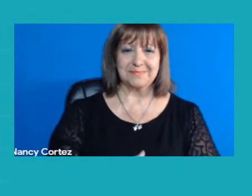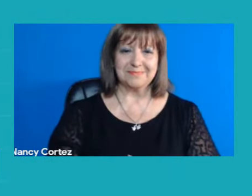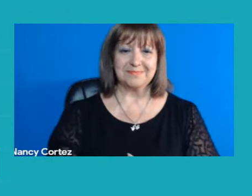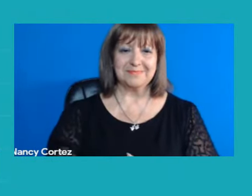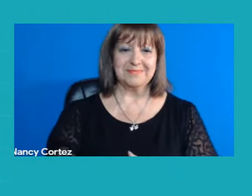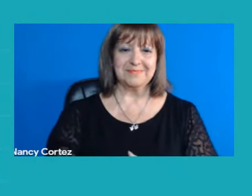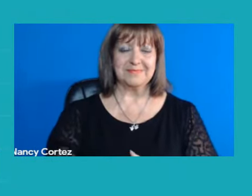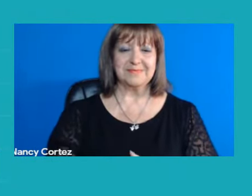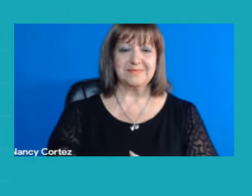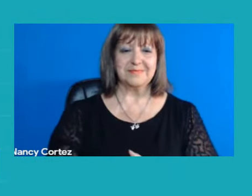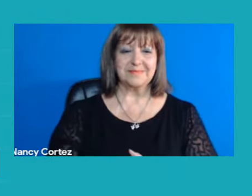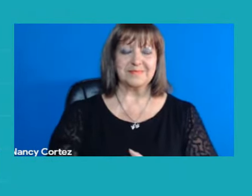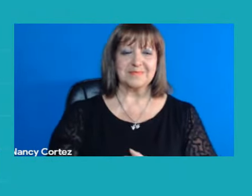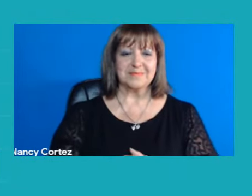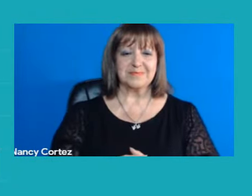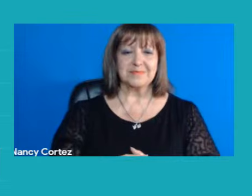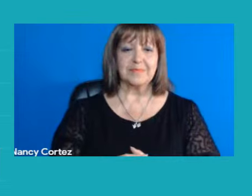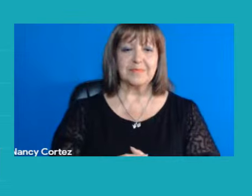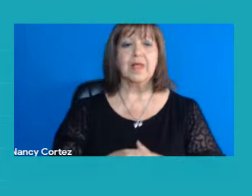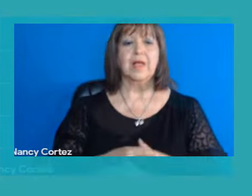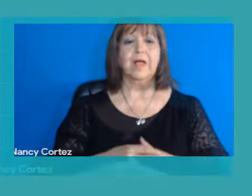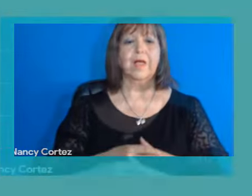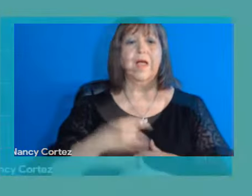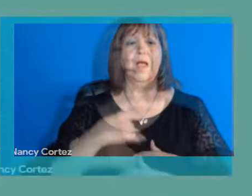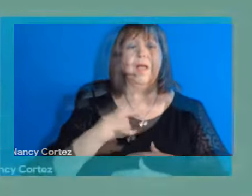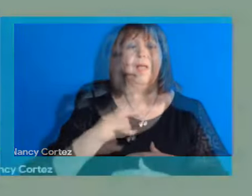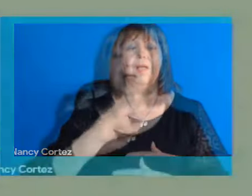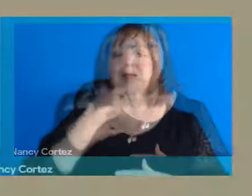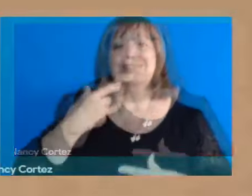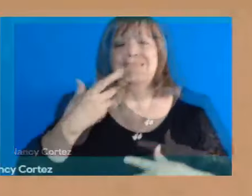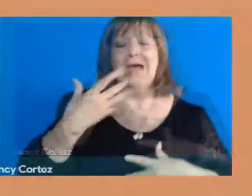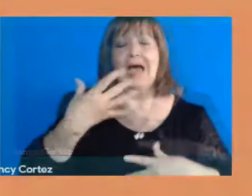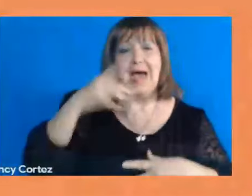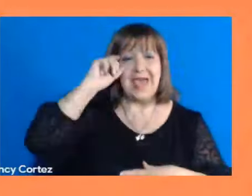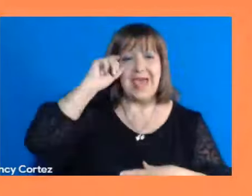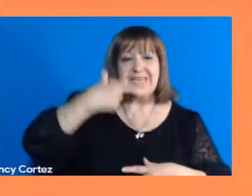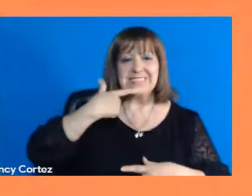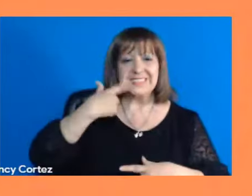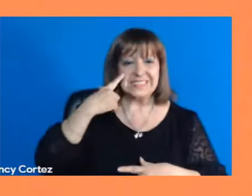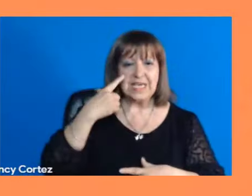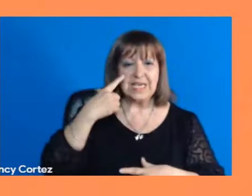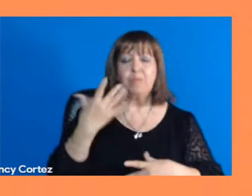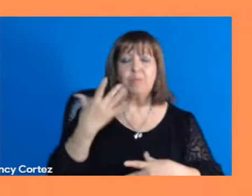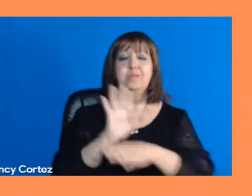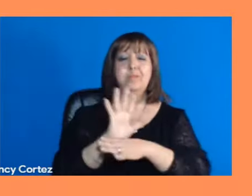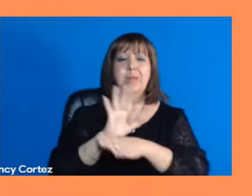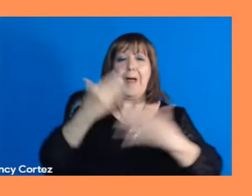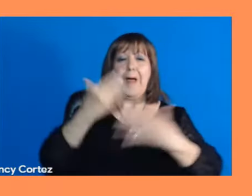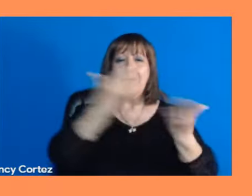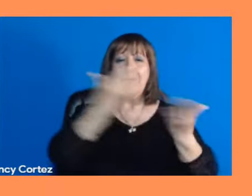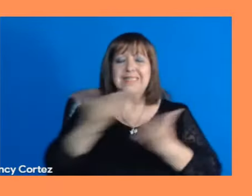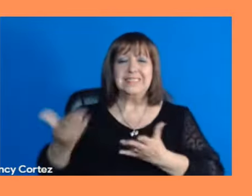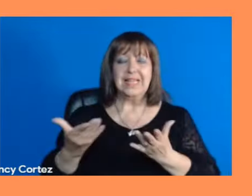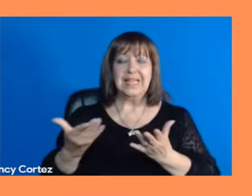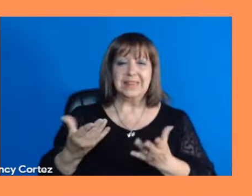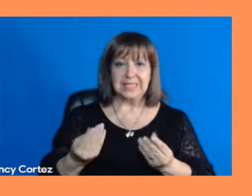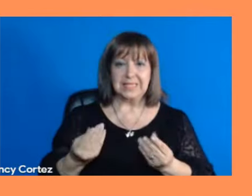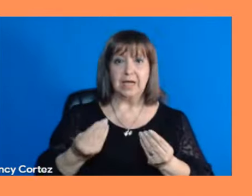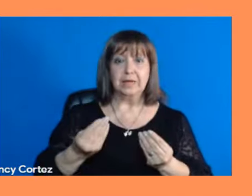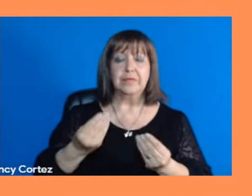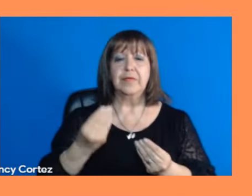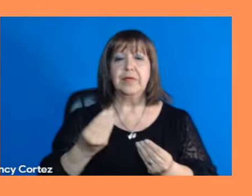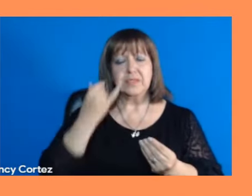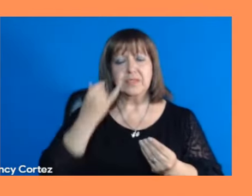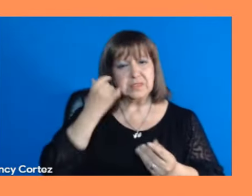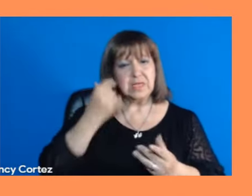La educación sexual integral aloja la presencia travesti trans. Si bien la ley de identidad de